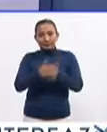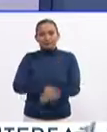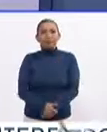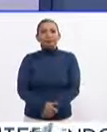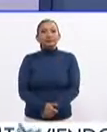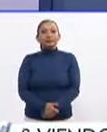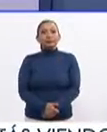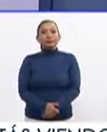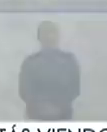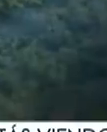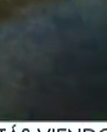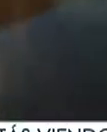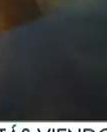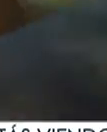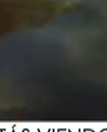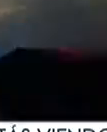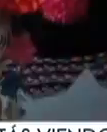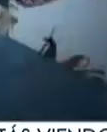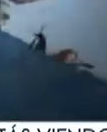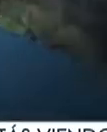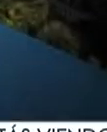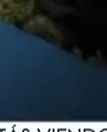regresamos.